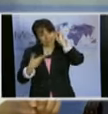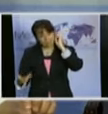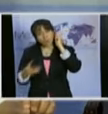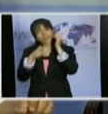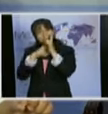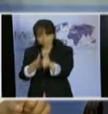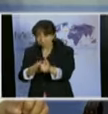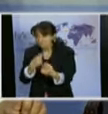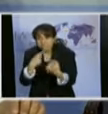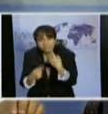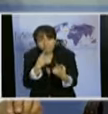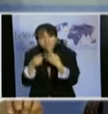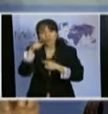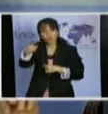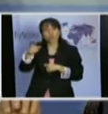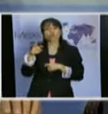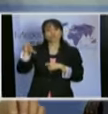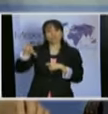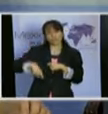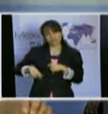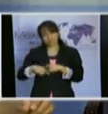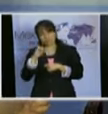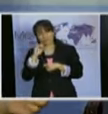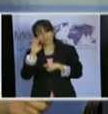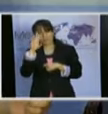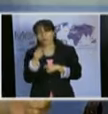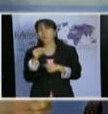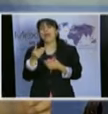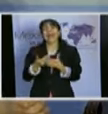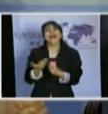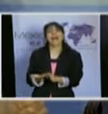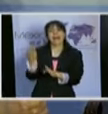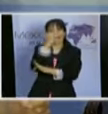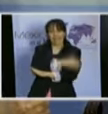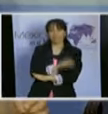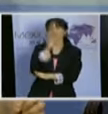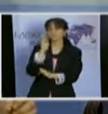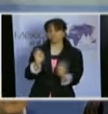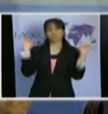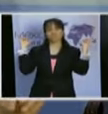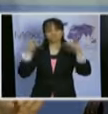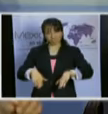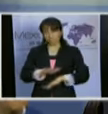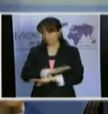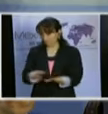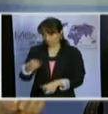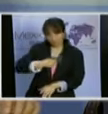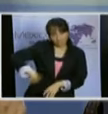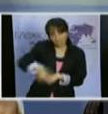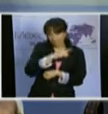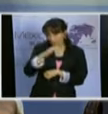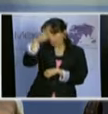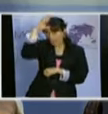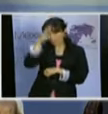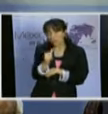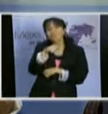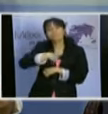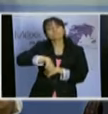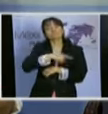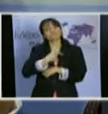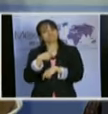de seguimiento tal como lo acordamos en nuestro encuentro cívico, con la idea de contar con un